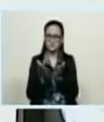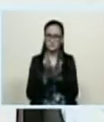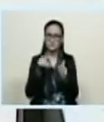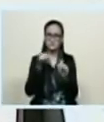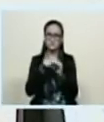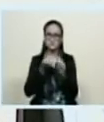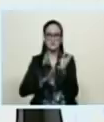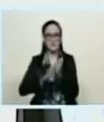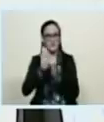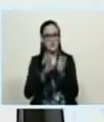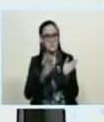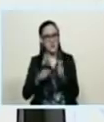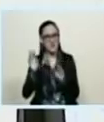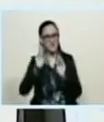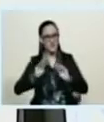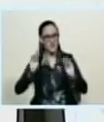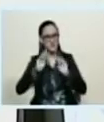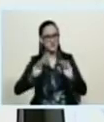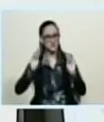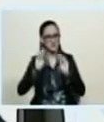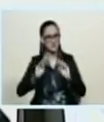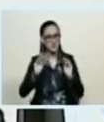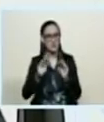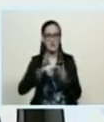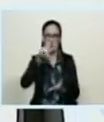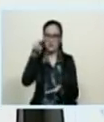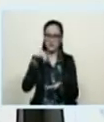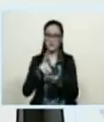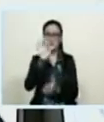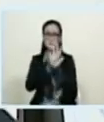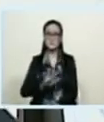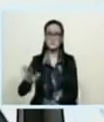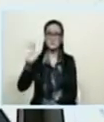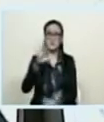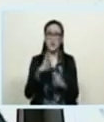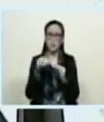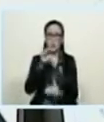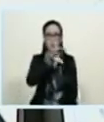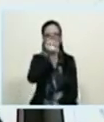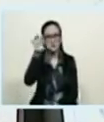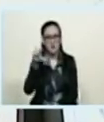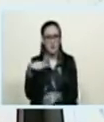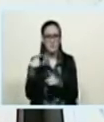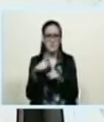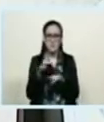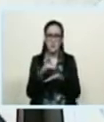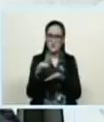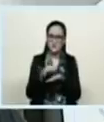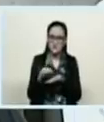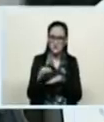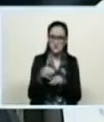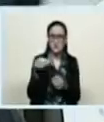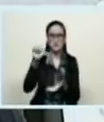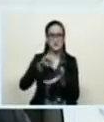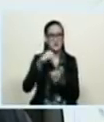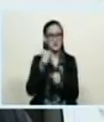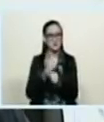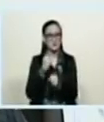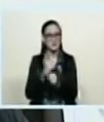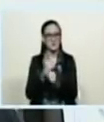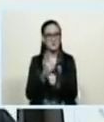poder avanzar en un plan de formación y capacitación a nivel nacional, para que en todos los estados, municipios, en todos los centros de trabajo, nosotros estamos